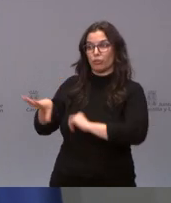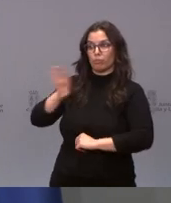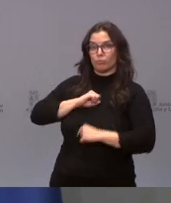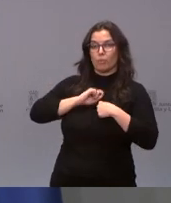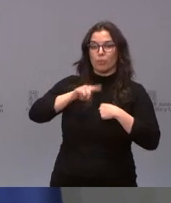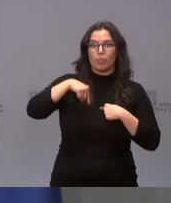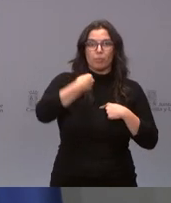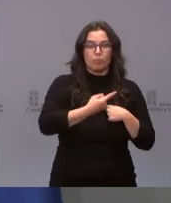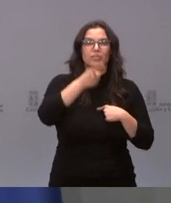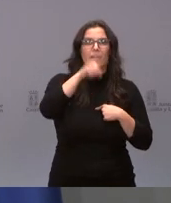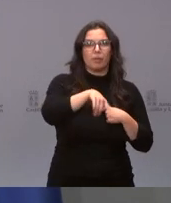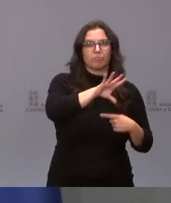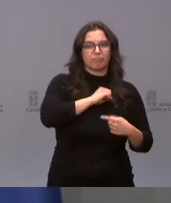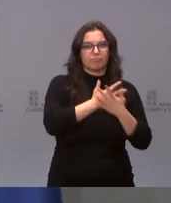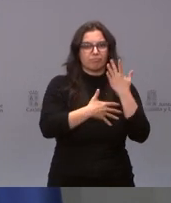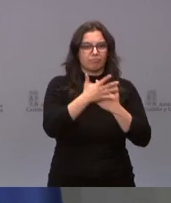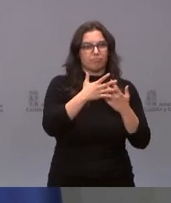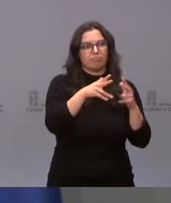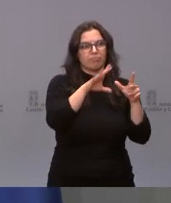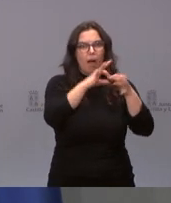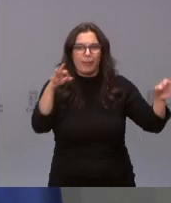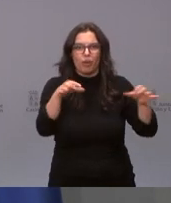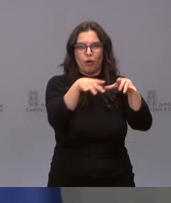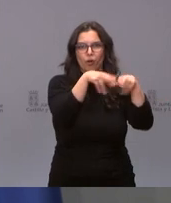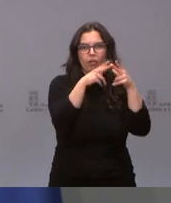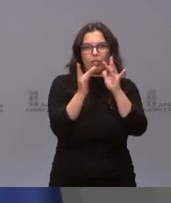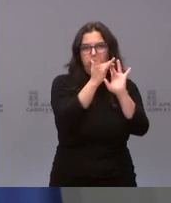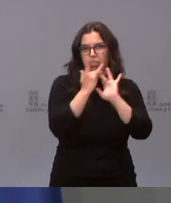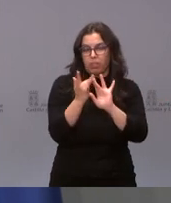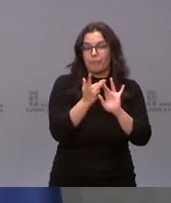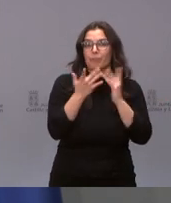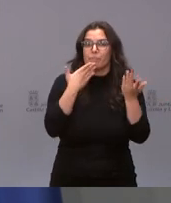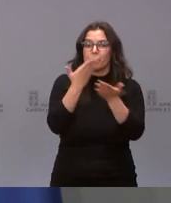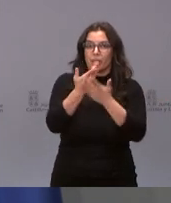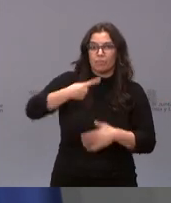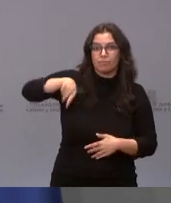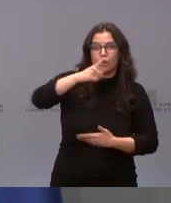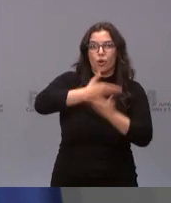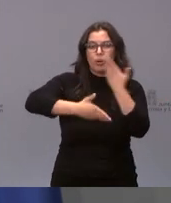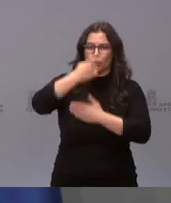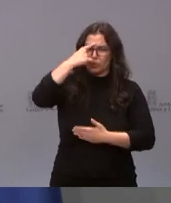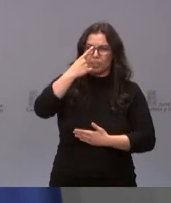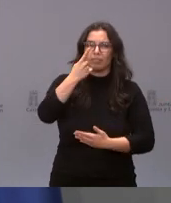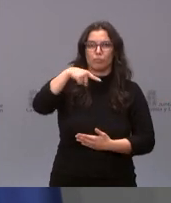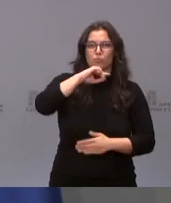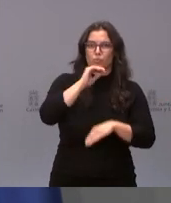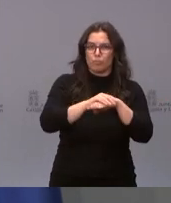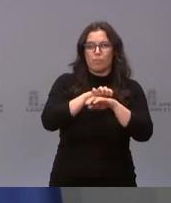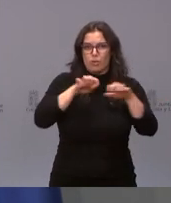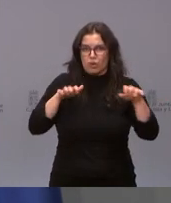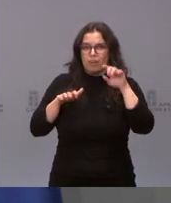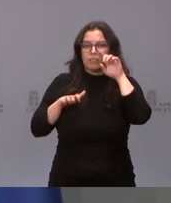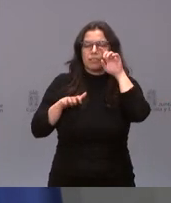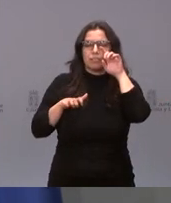lo tienen en el entorno social y por lo tanto pedir la colaboración que se que contamos con la mayor parte de la